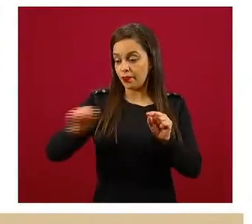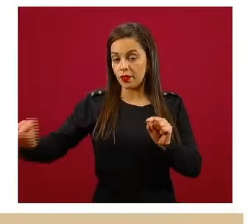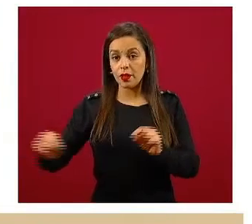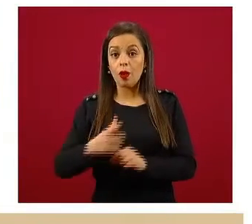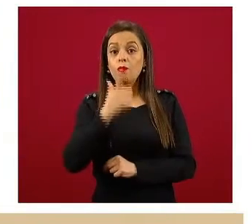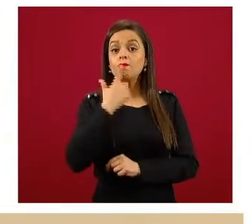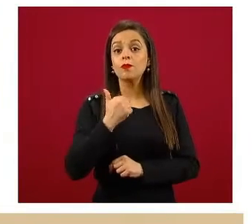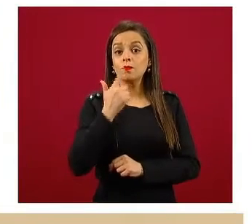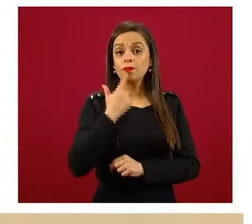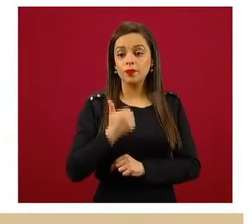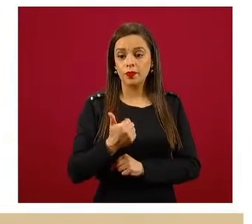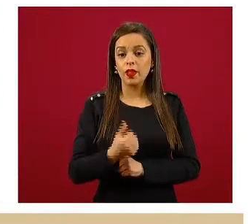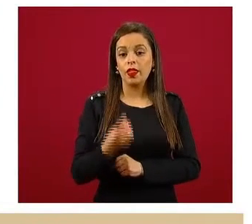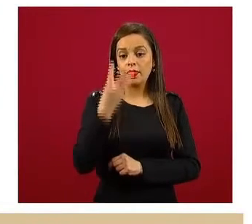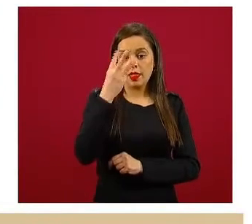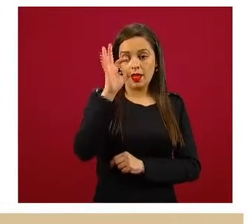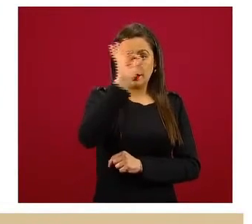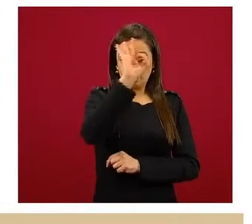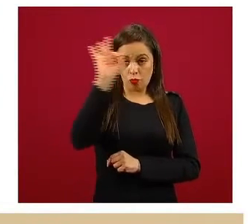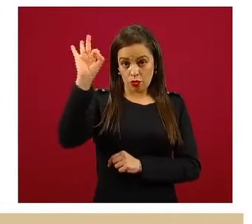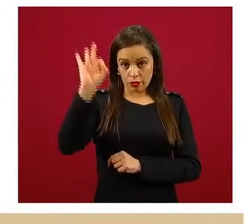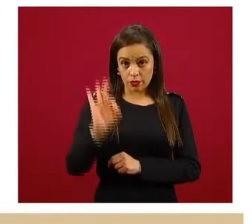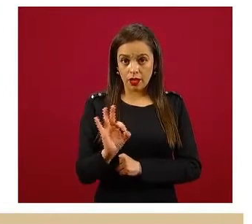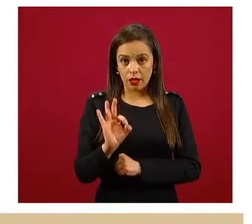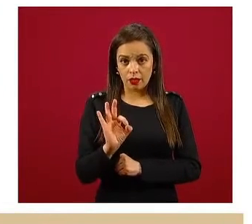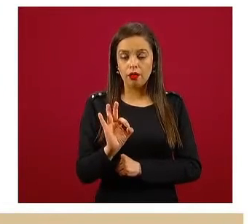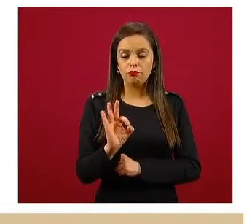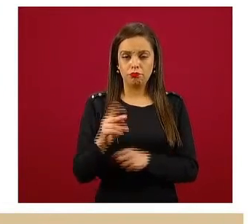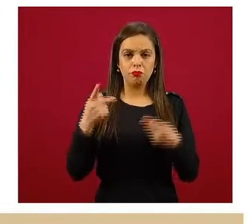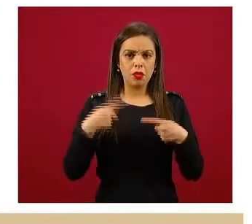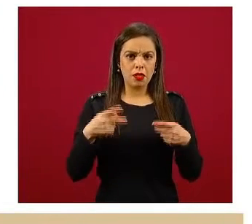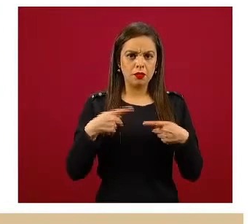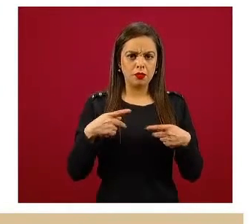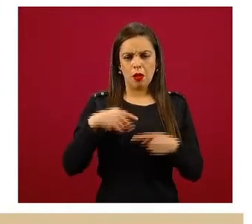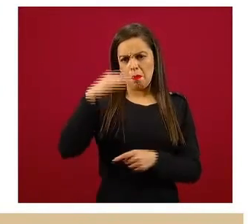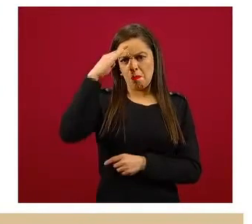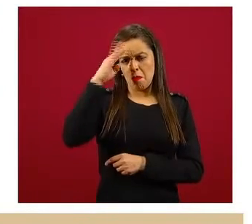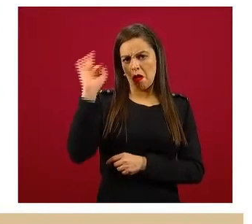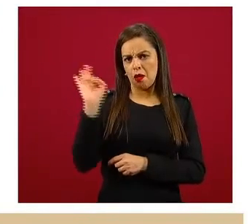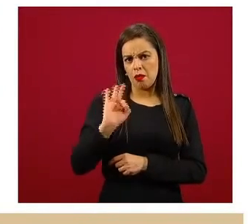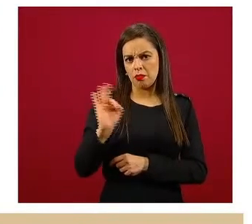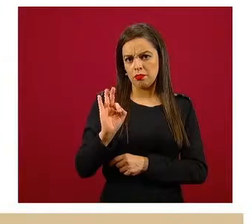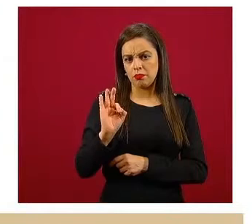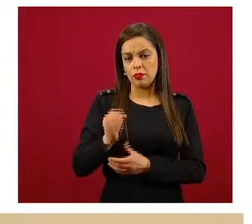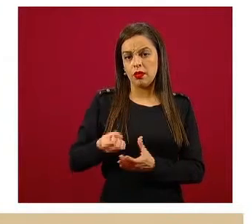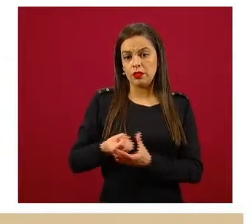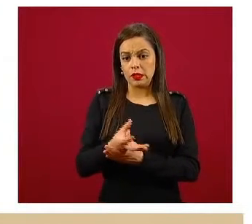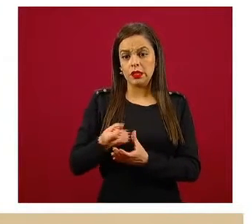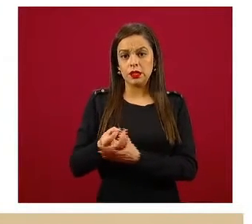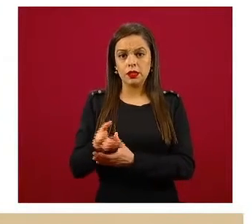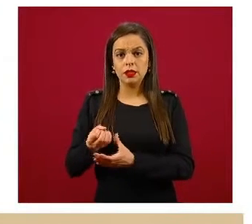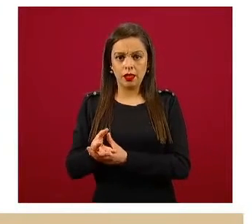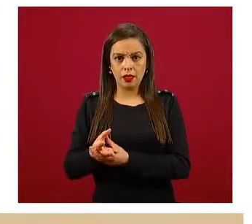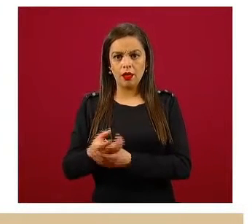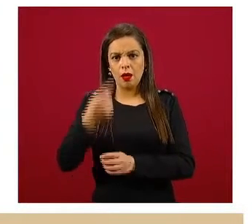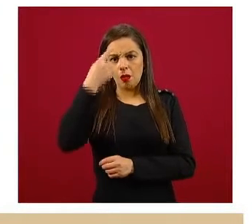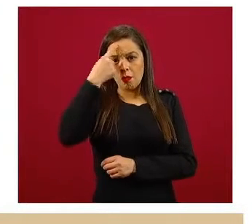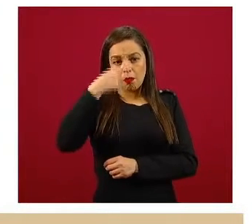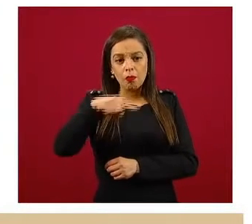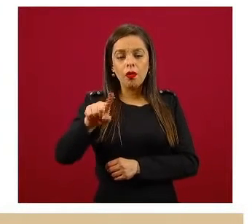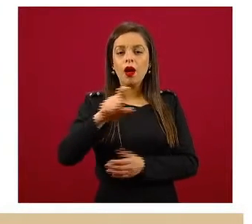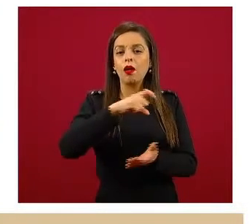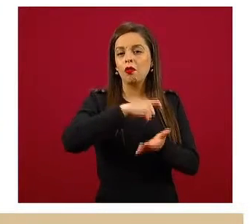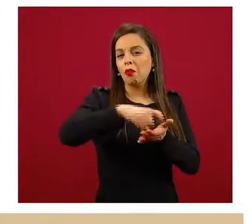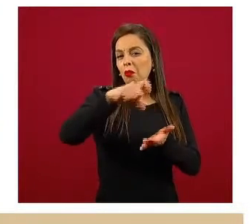3%, pensando que el 3% de las personas pudieran moverse para hacer algunas compras,